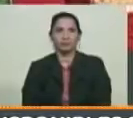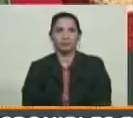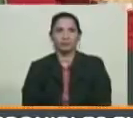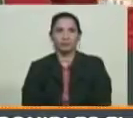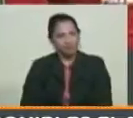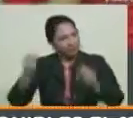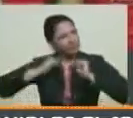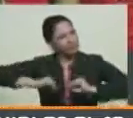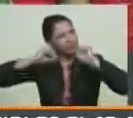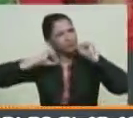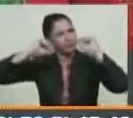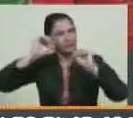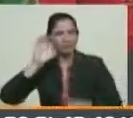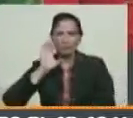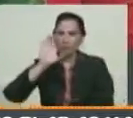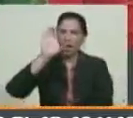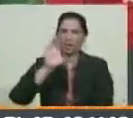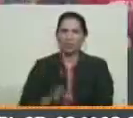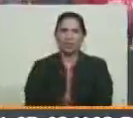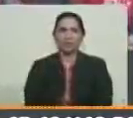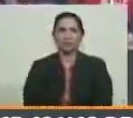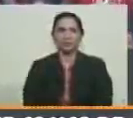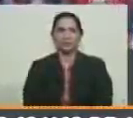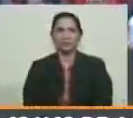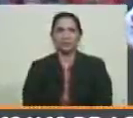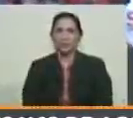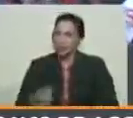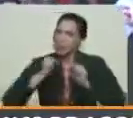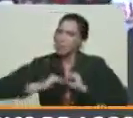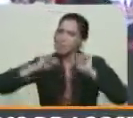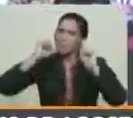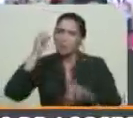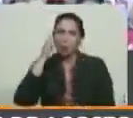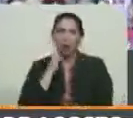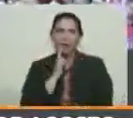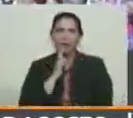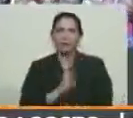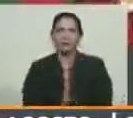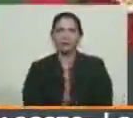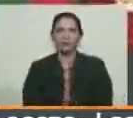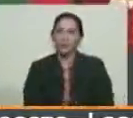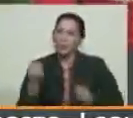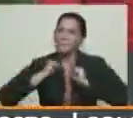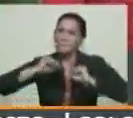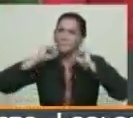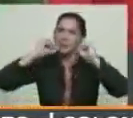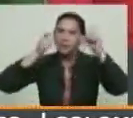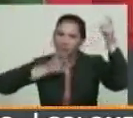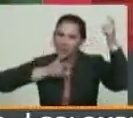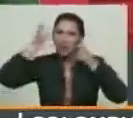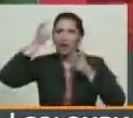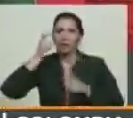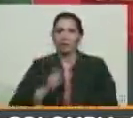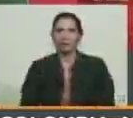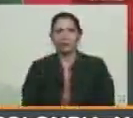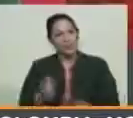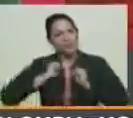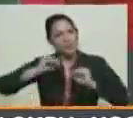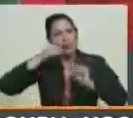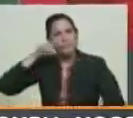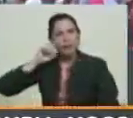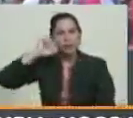¡Que viva la patria! ¡Que viva Bolívar! ¡Que viva Chávez! ¡Que viva